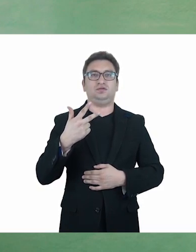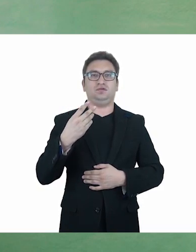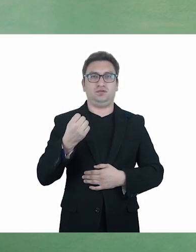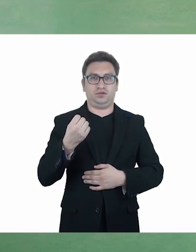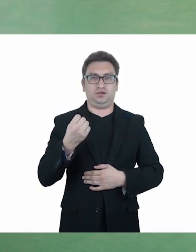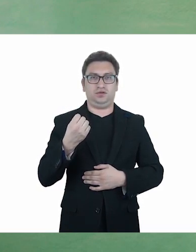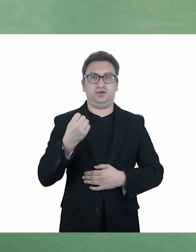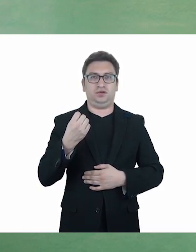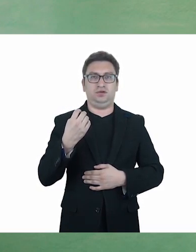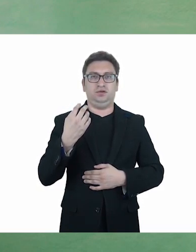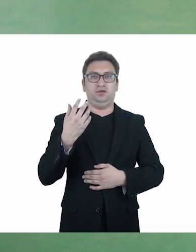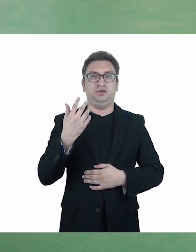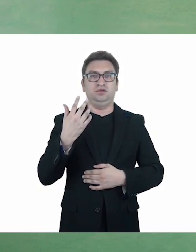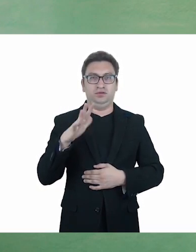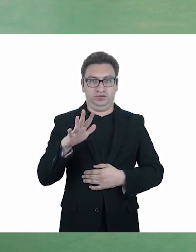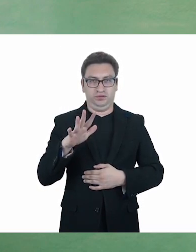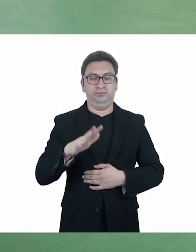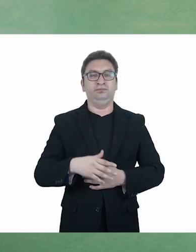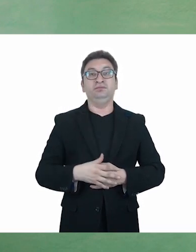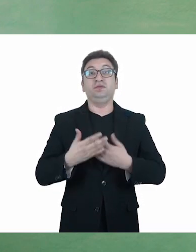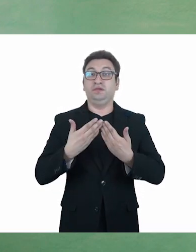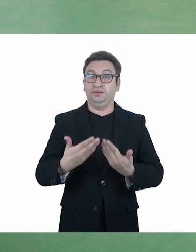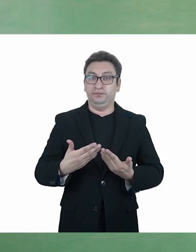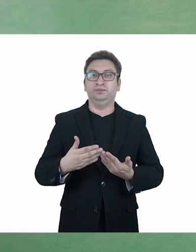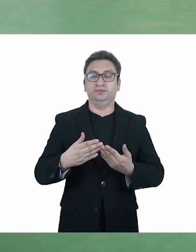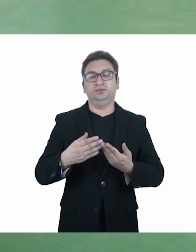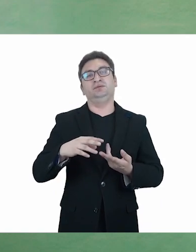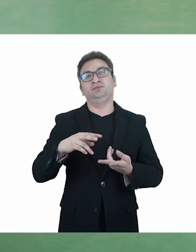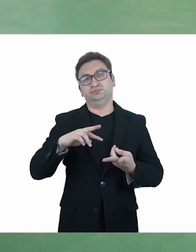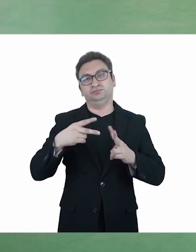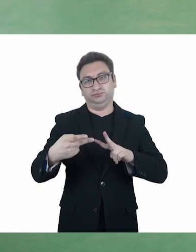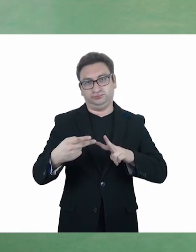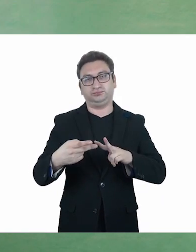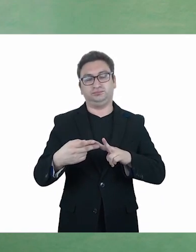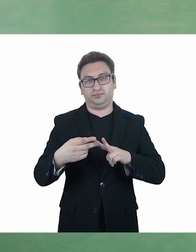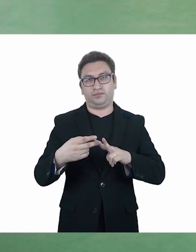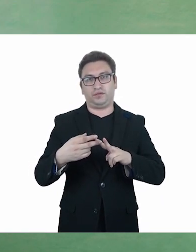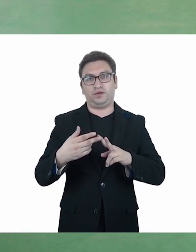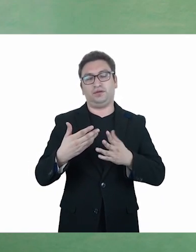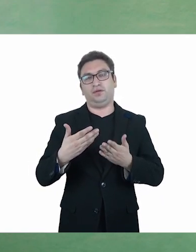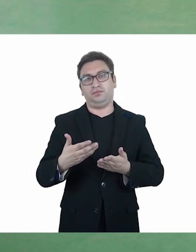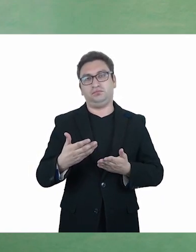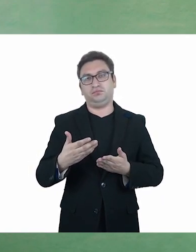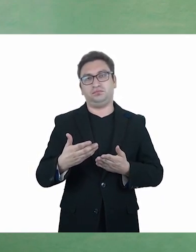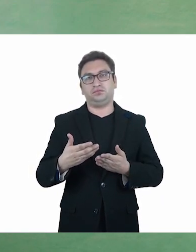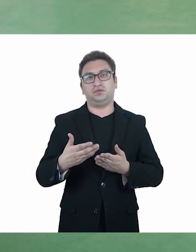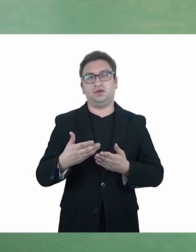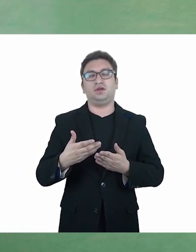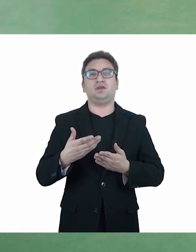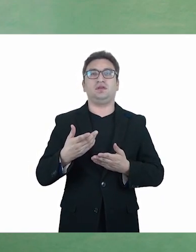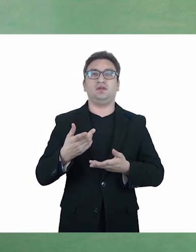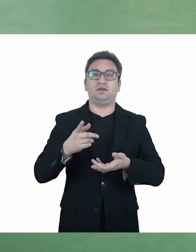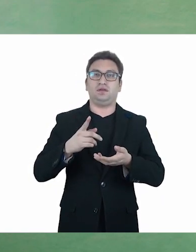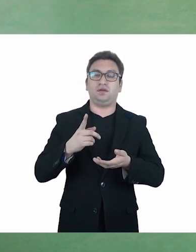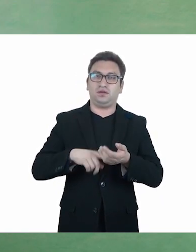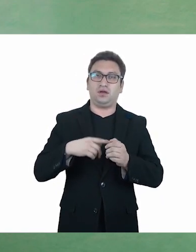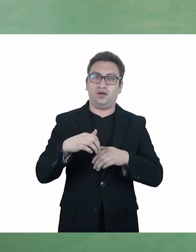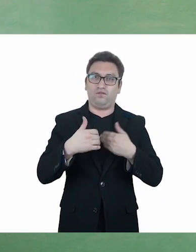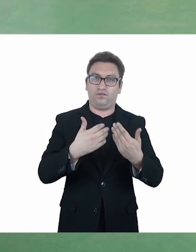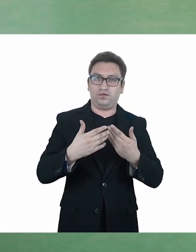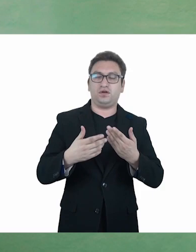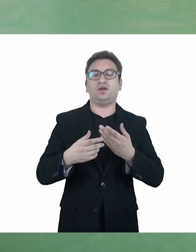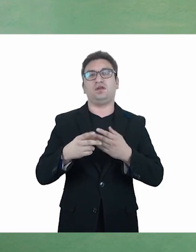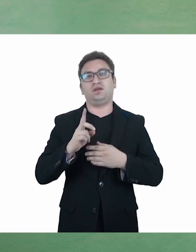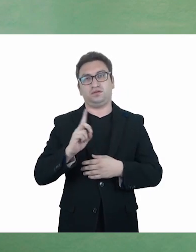8, 9, 10. Ahora haciendo círculos con el cuello de adentro hacia a